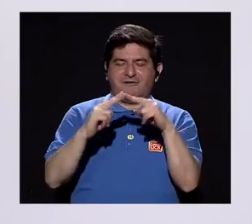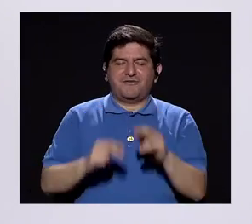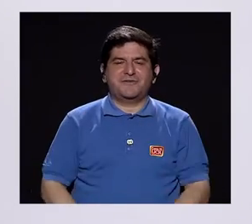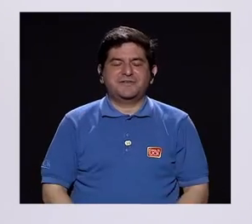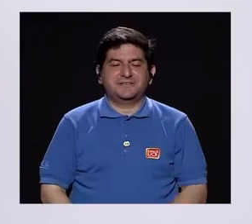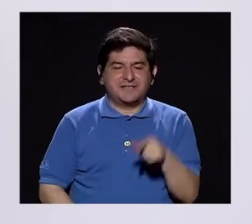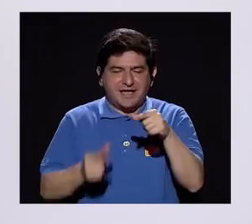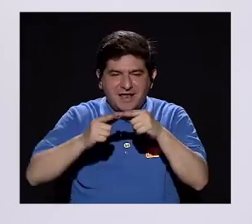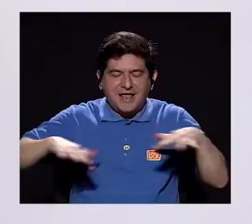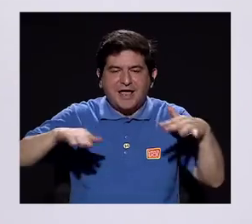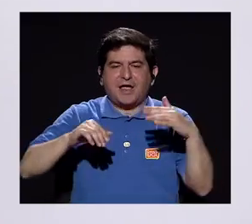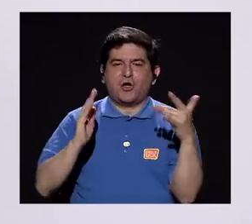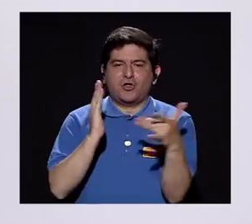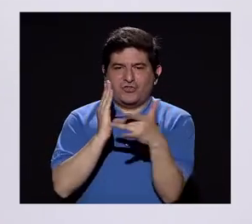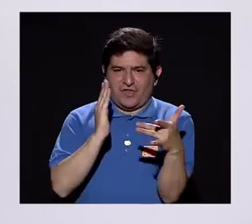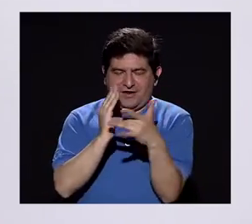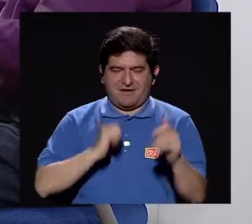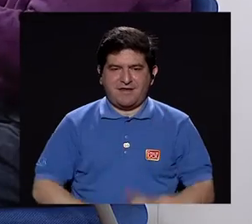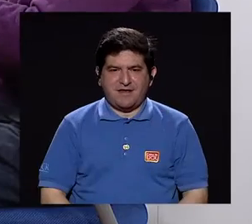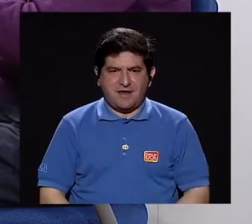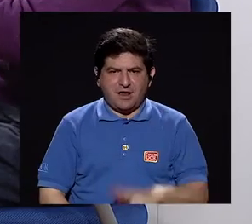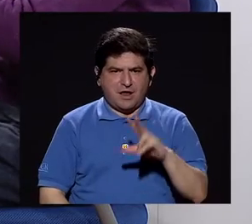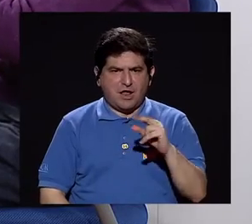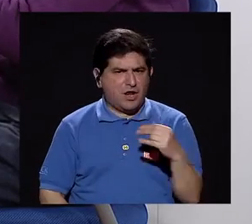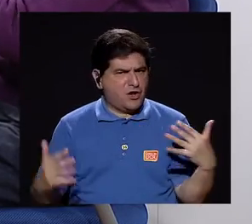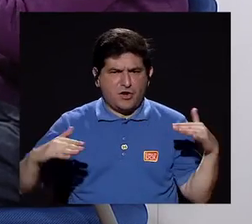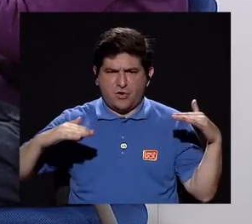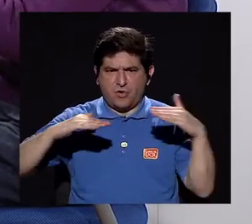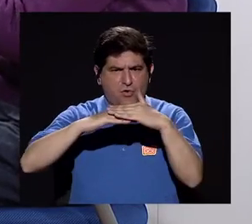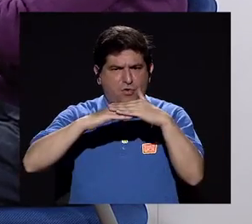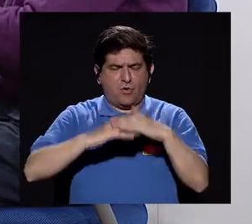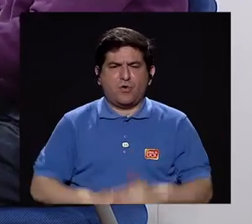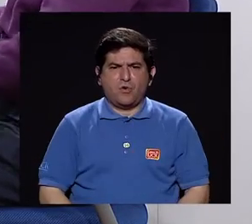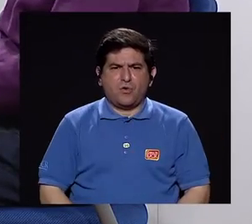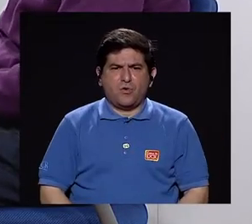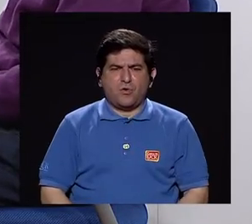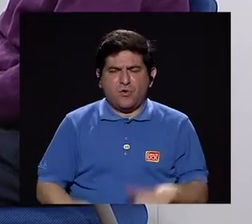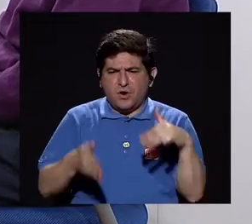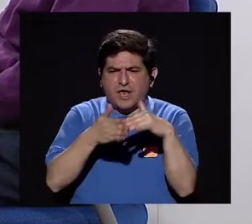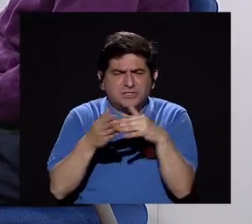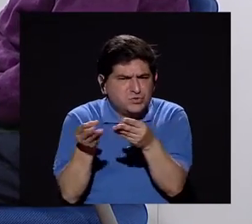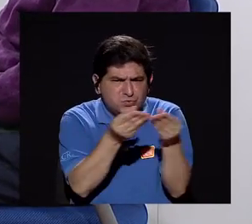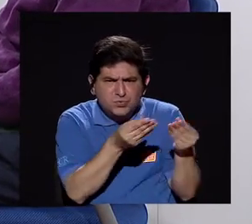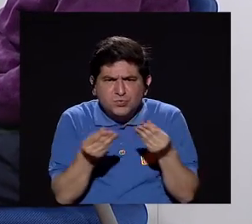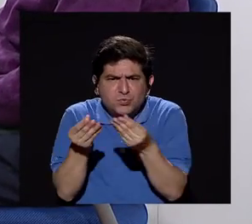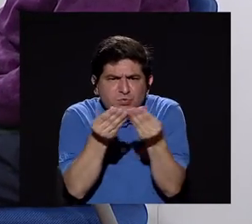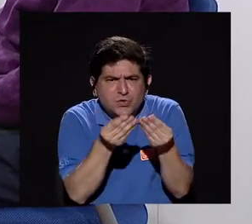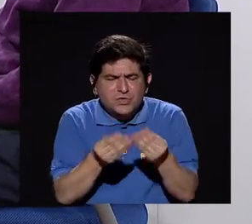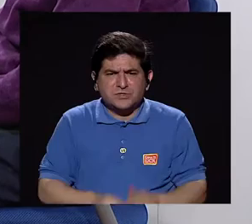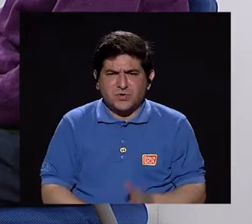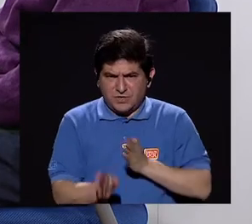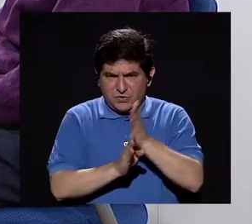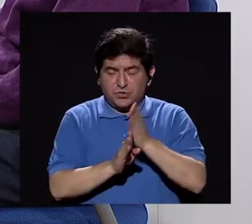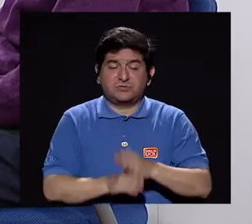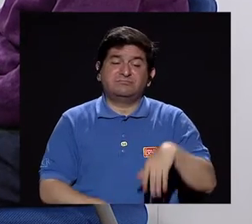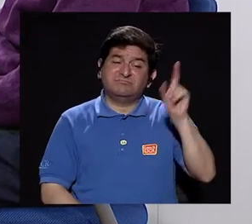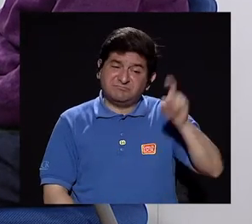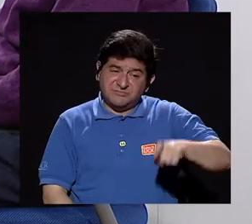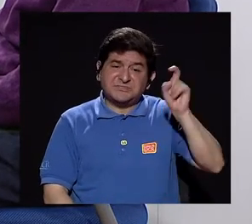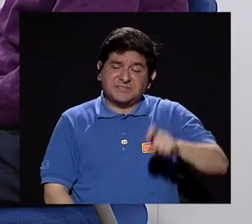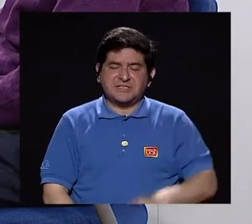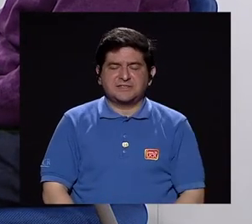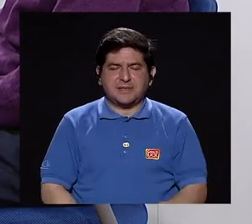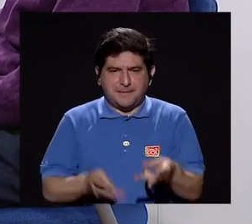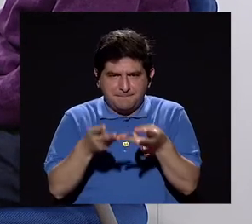como como ingeniería geotécnica no hay no hay felipe con la carrera de geología pues es requerido